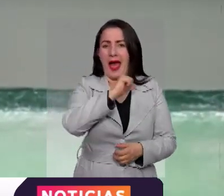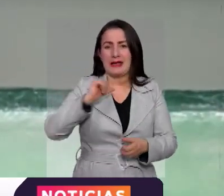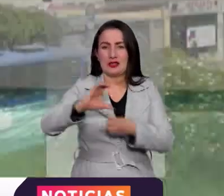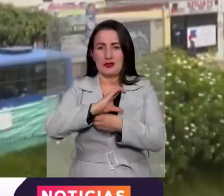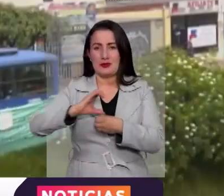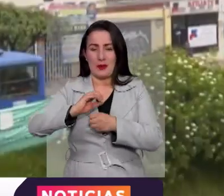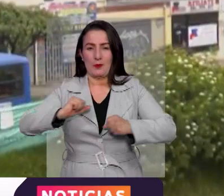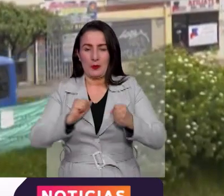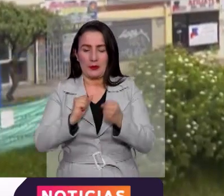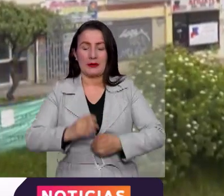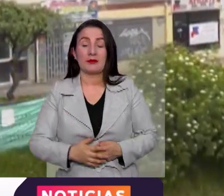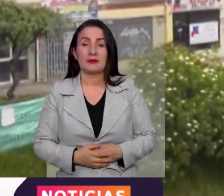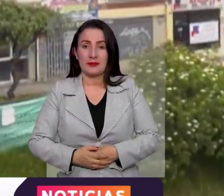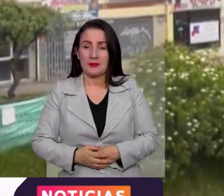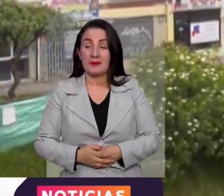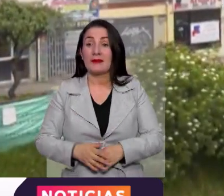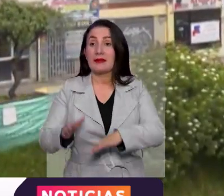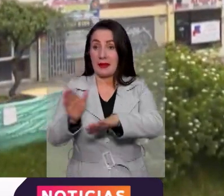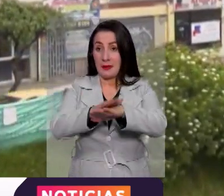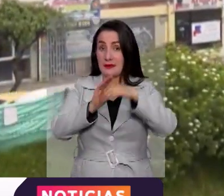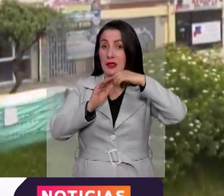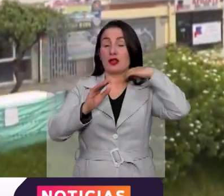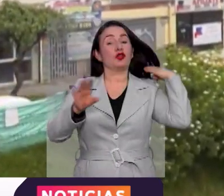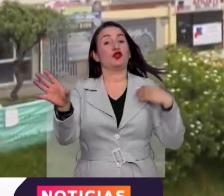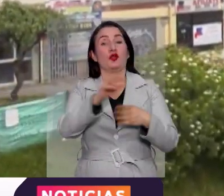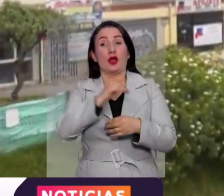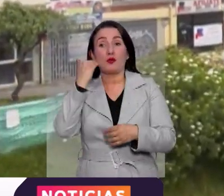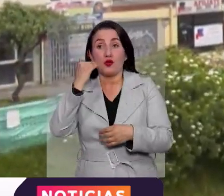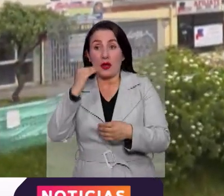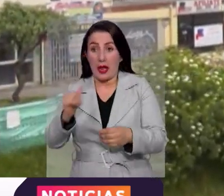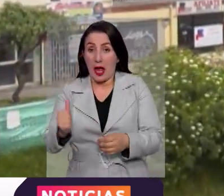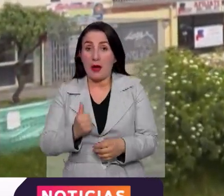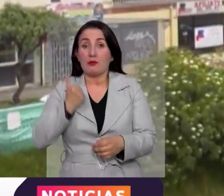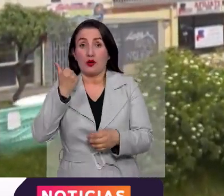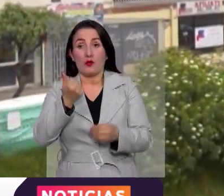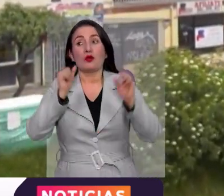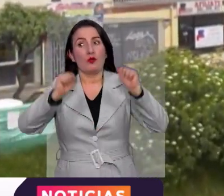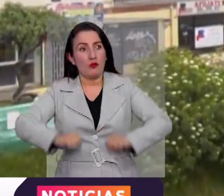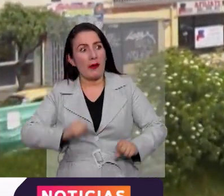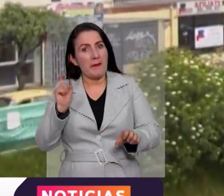ciudad. La invitación es para que aprovechen esta oportunidad, la cual